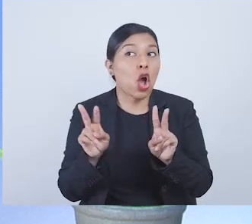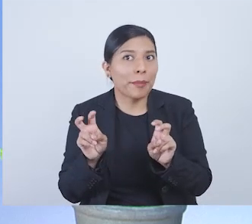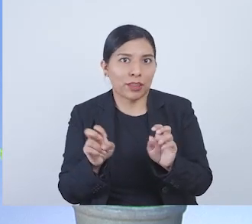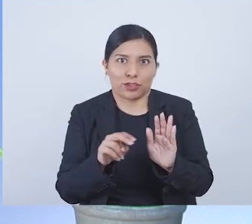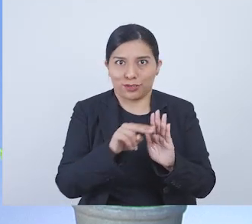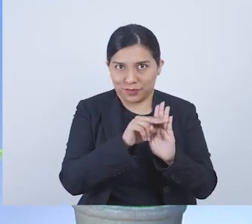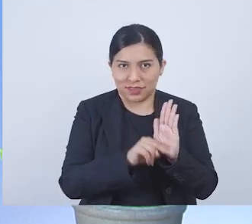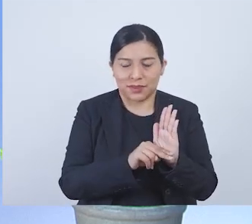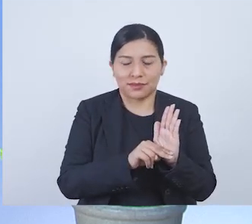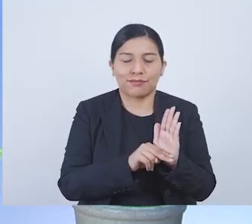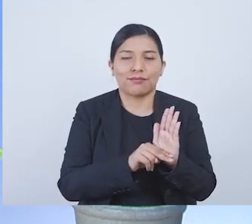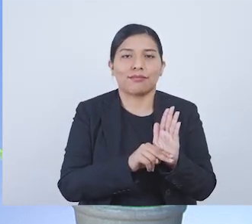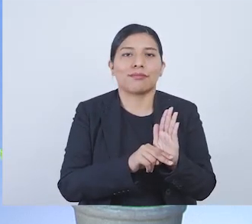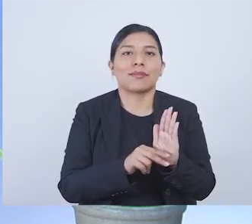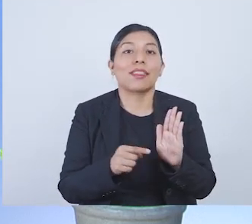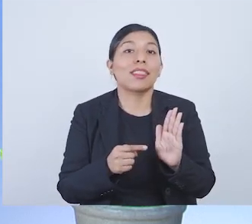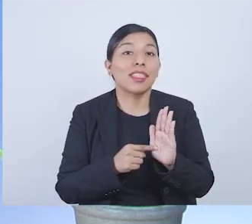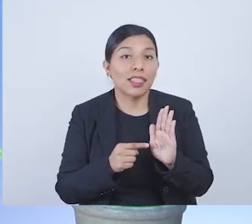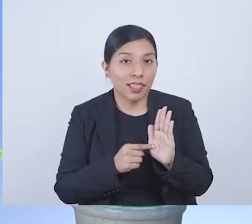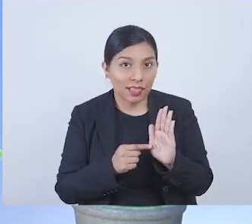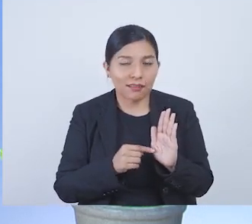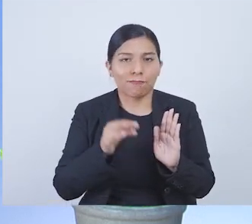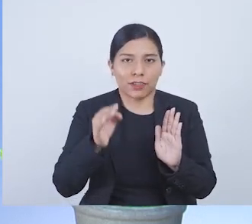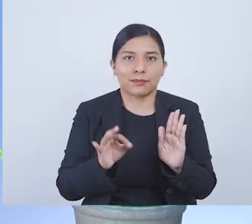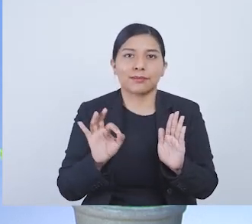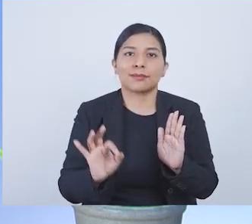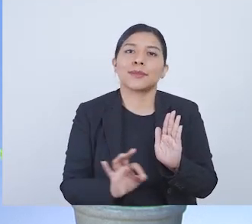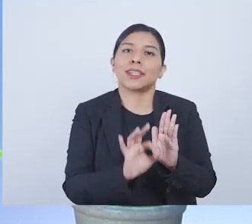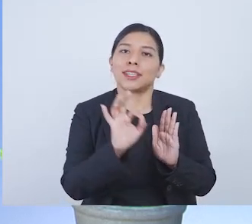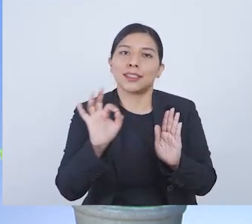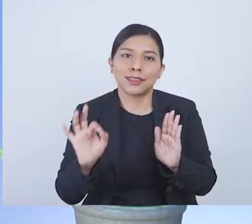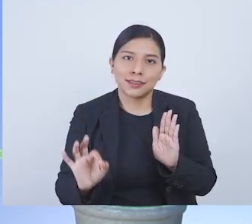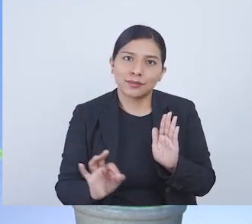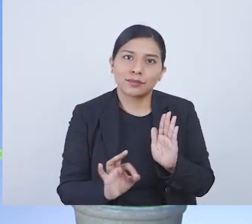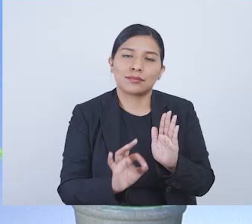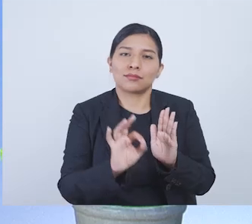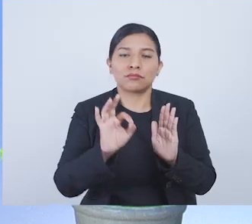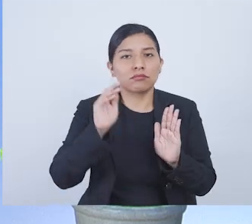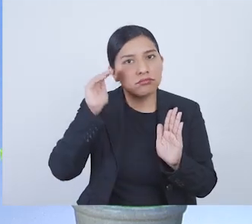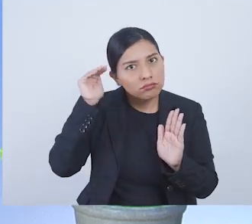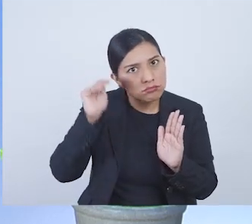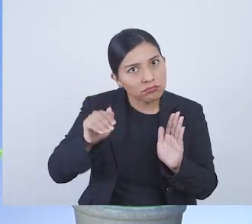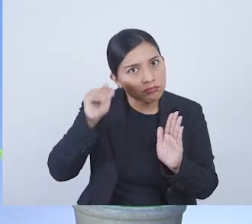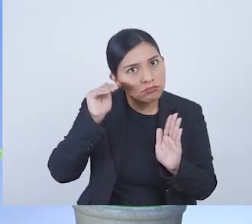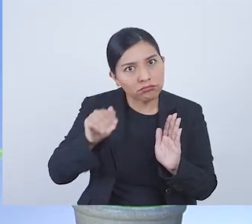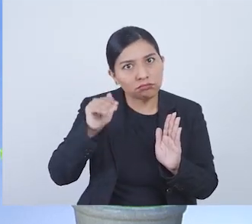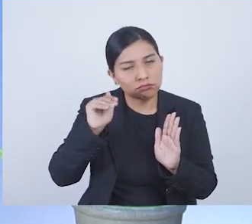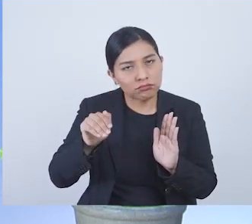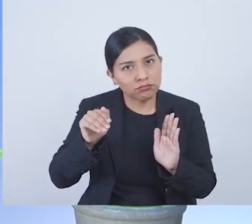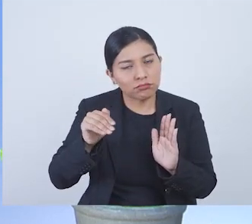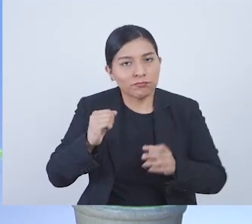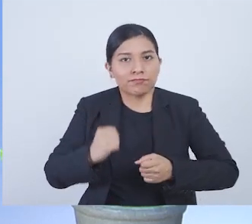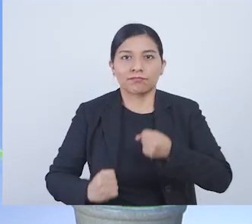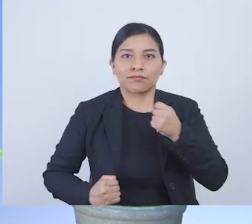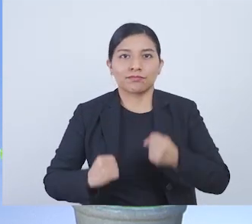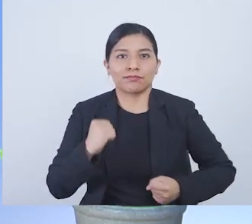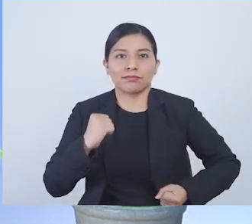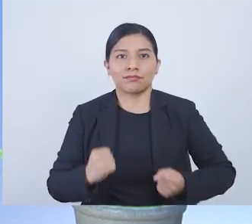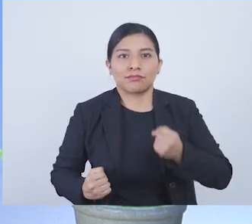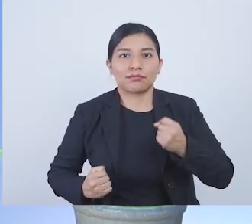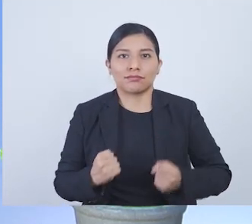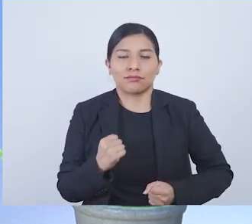ella. Tenemos que mejorar la enseñanza, la educación física,